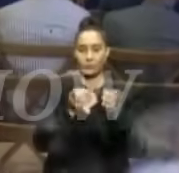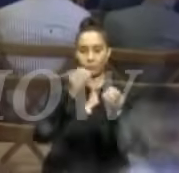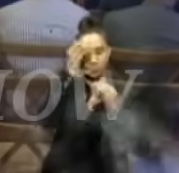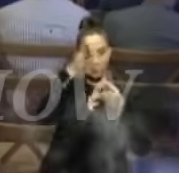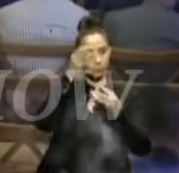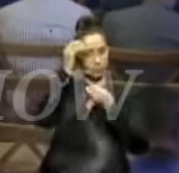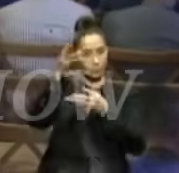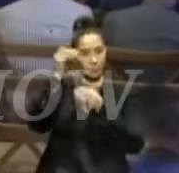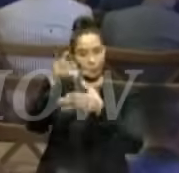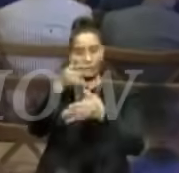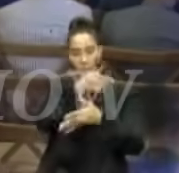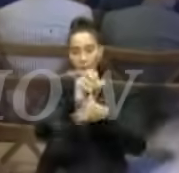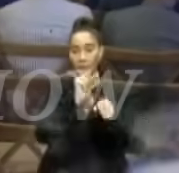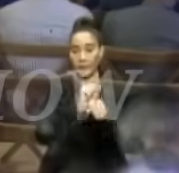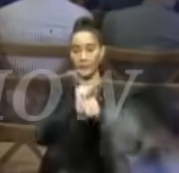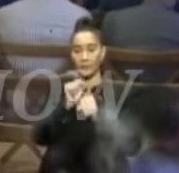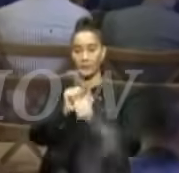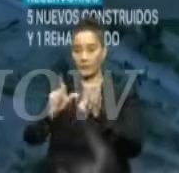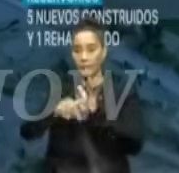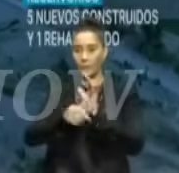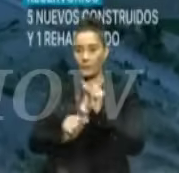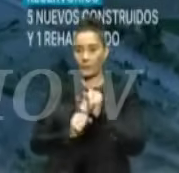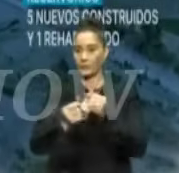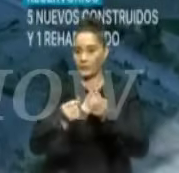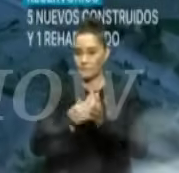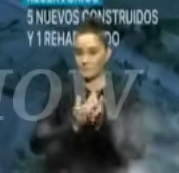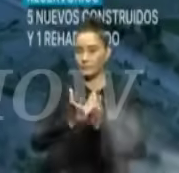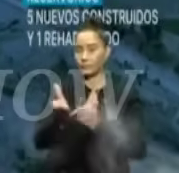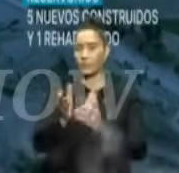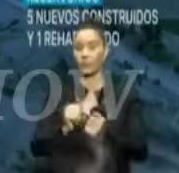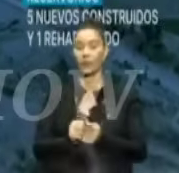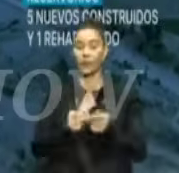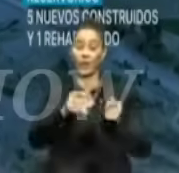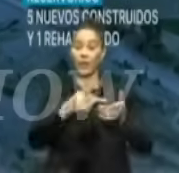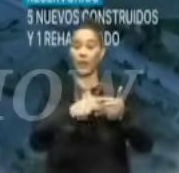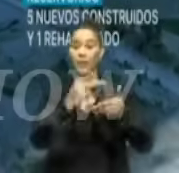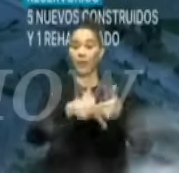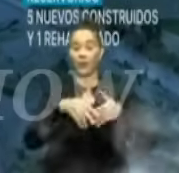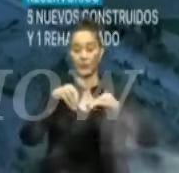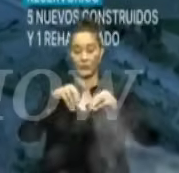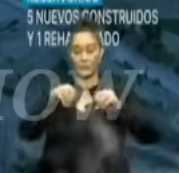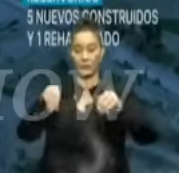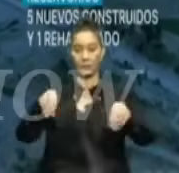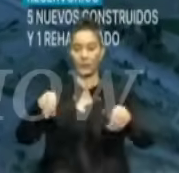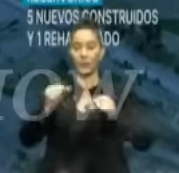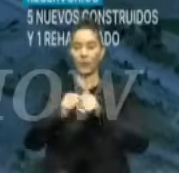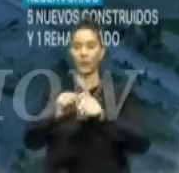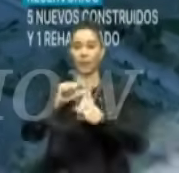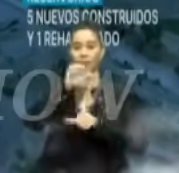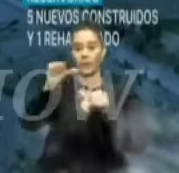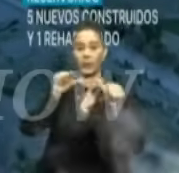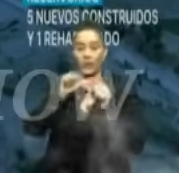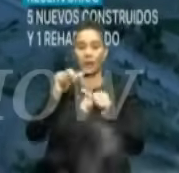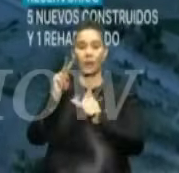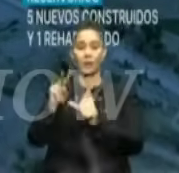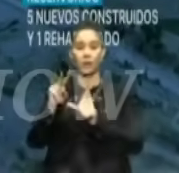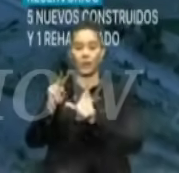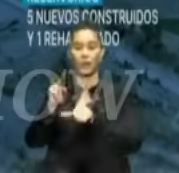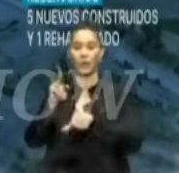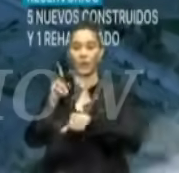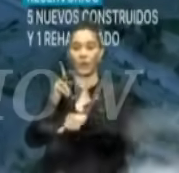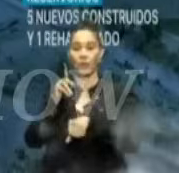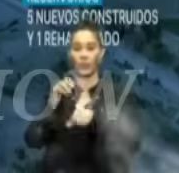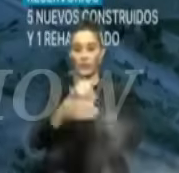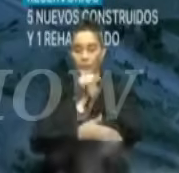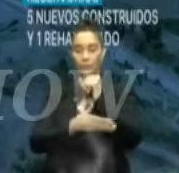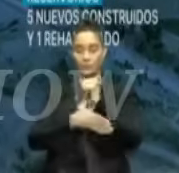informar de estas de estas obras con más detalles Este es un el proyecto agrícola asuad Pueblo Viejo que los